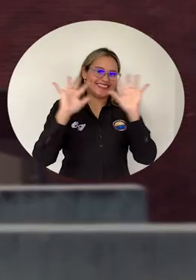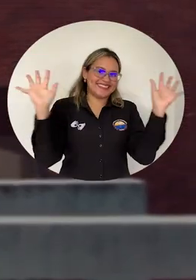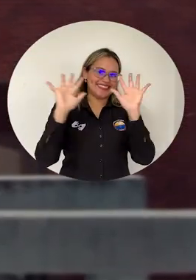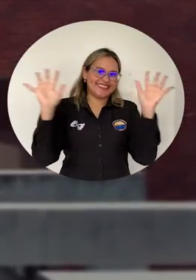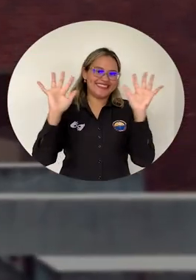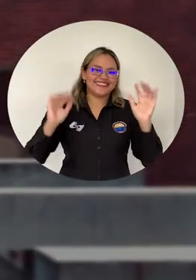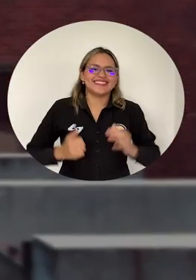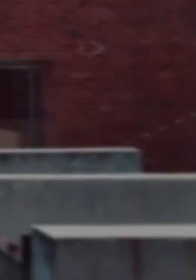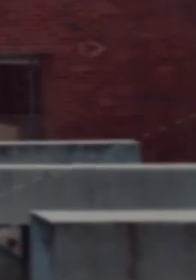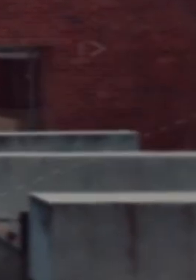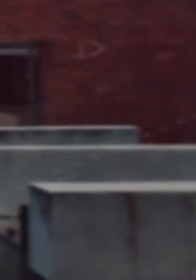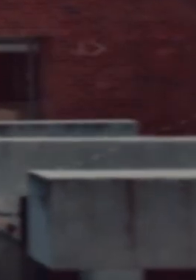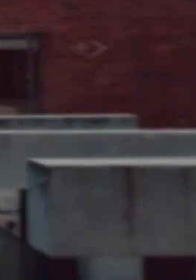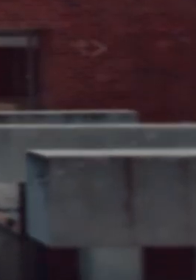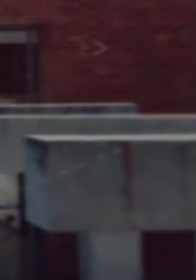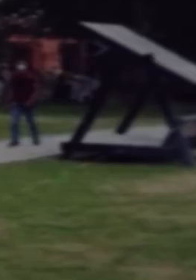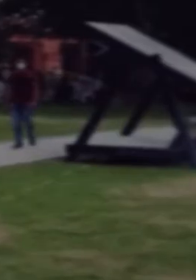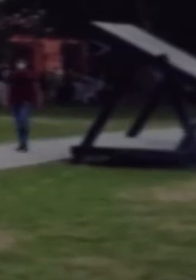Enivel En